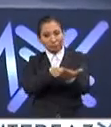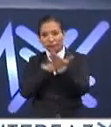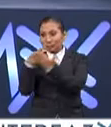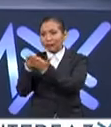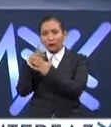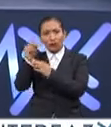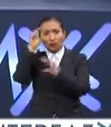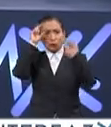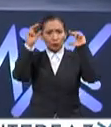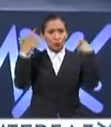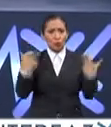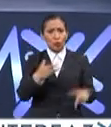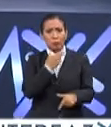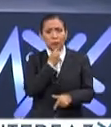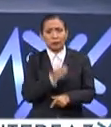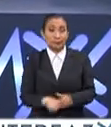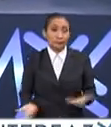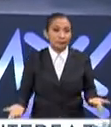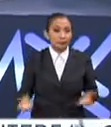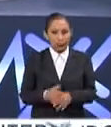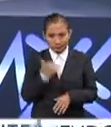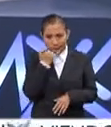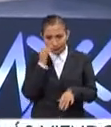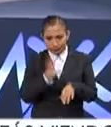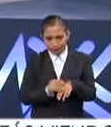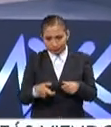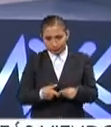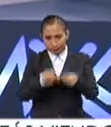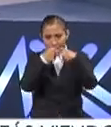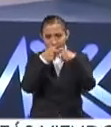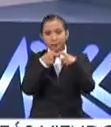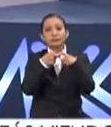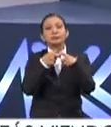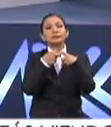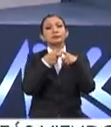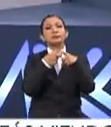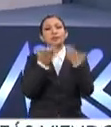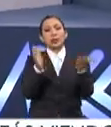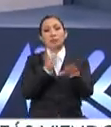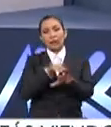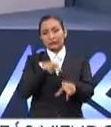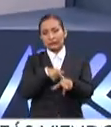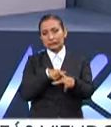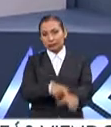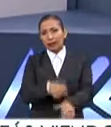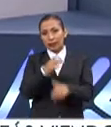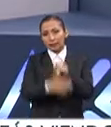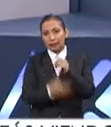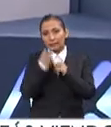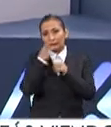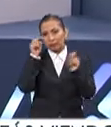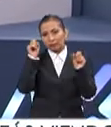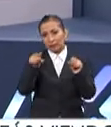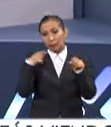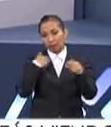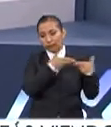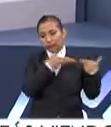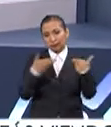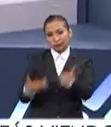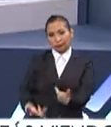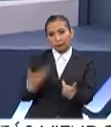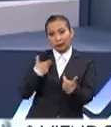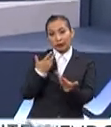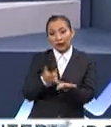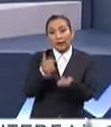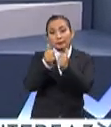dos inteligencias asombrosas. Totalmente. Si me lo permites, Javier, vamos a hacer una pequeña pausa y podemos cerrar hablando también de este legado que se